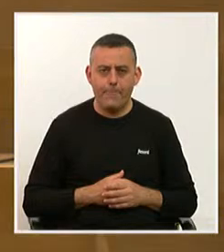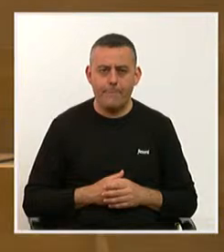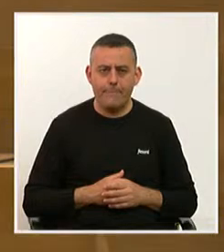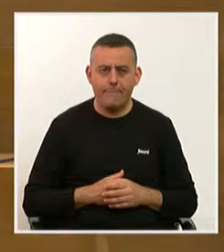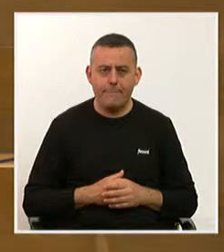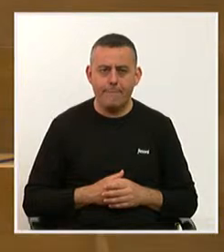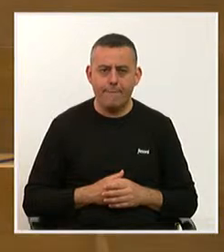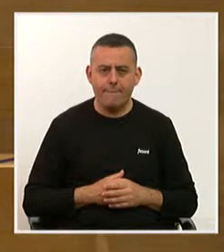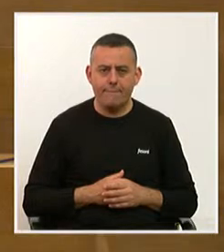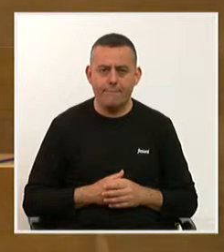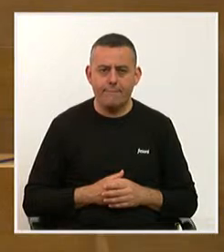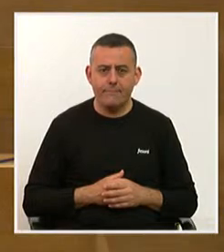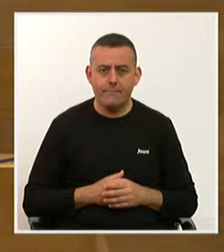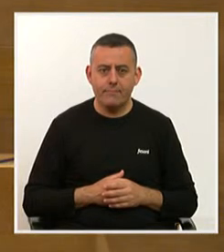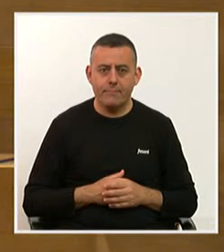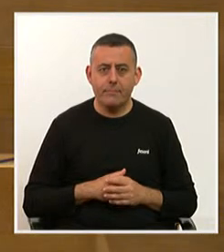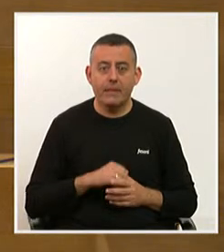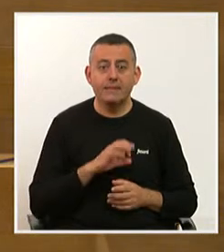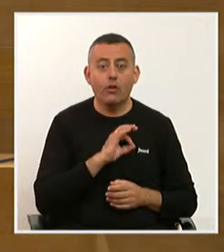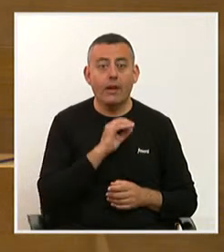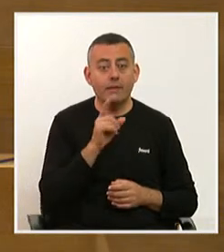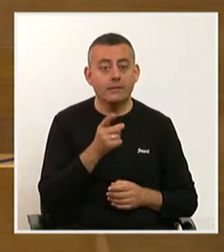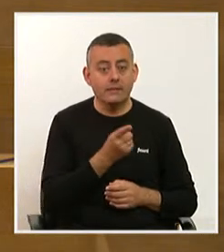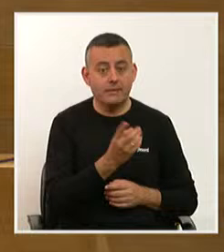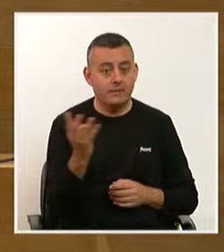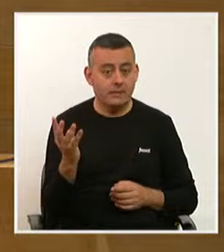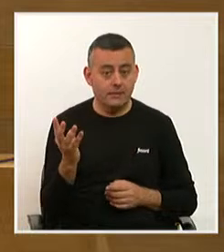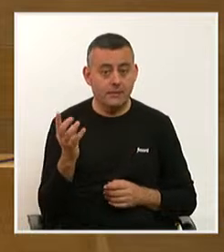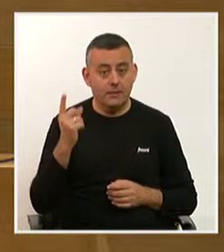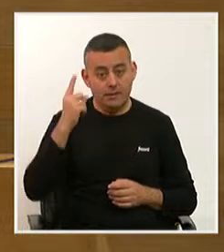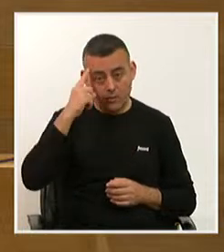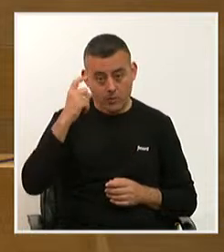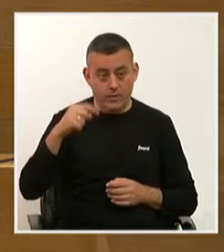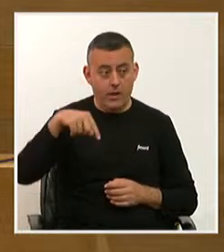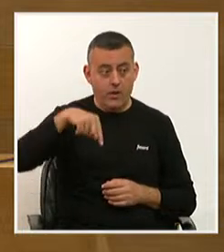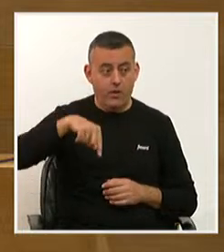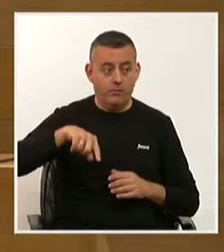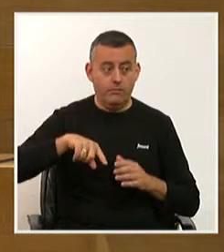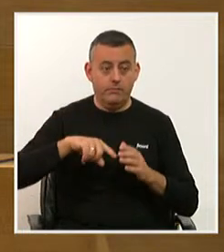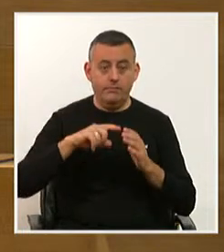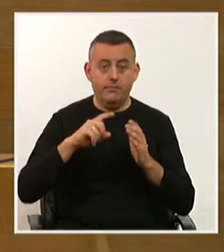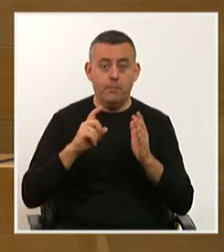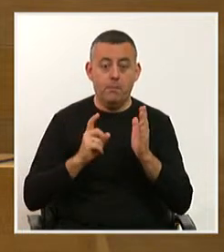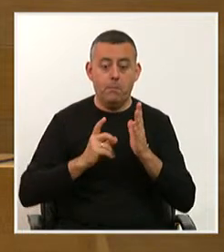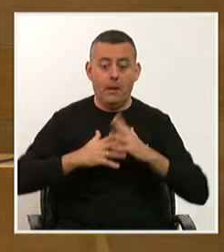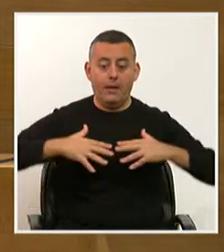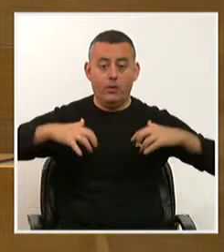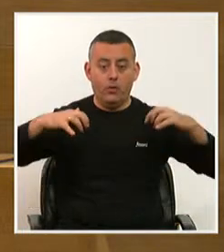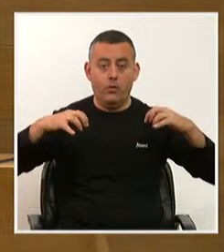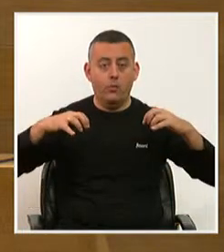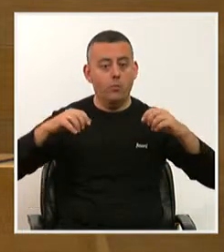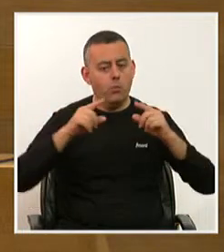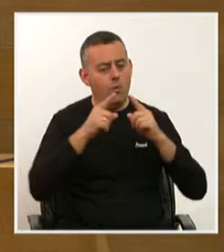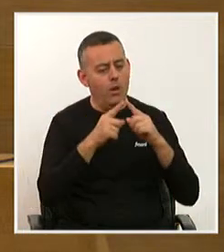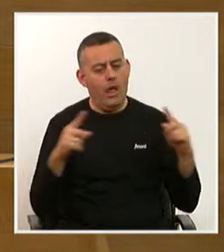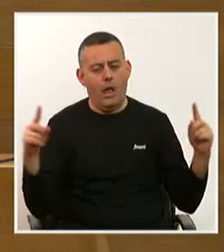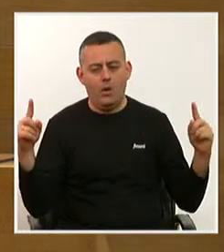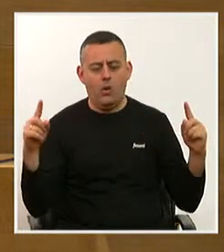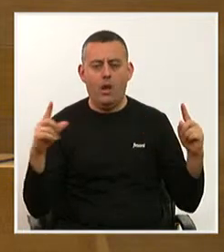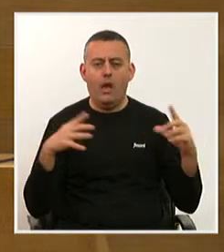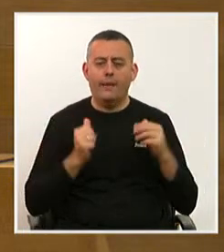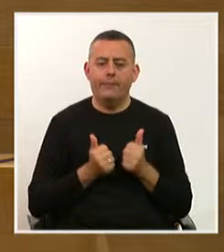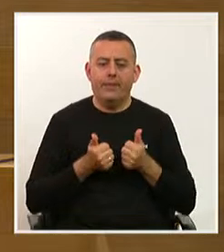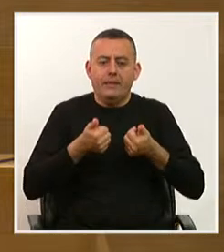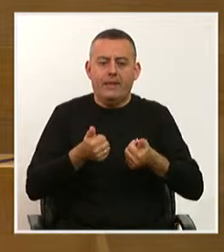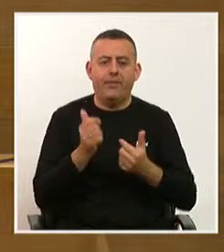gracias señorías Hoy el pleno es largo hay muchas iniciativas muchas enmiendas y por tanto vamos a